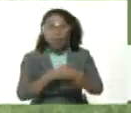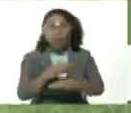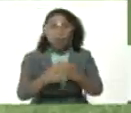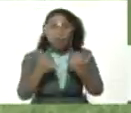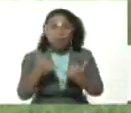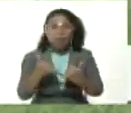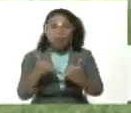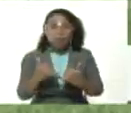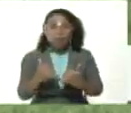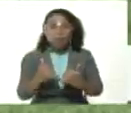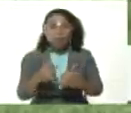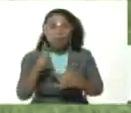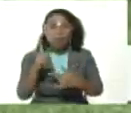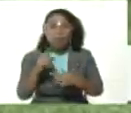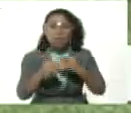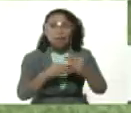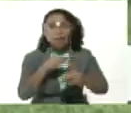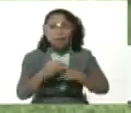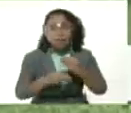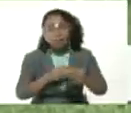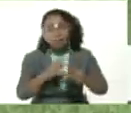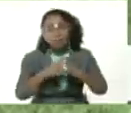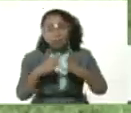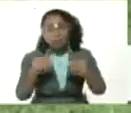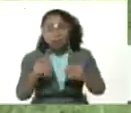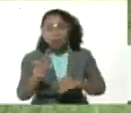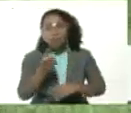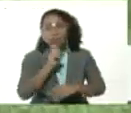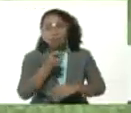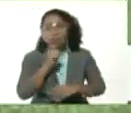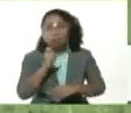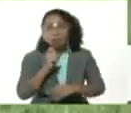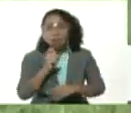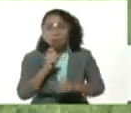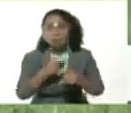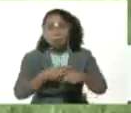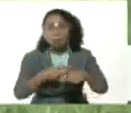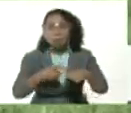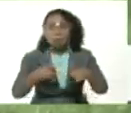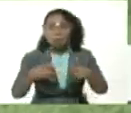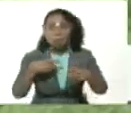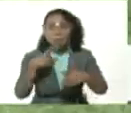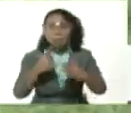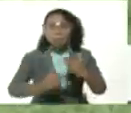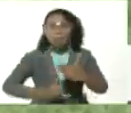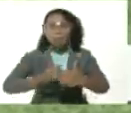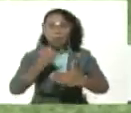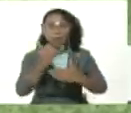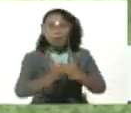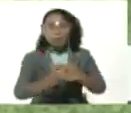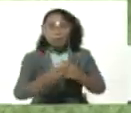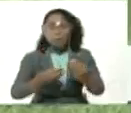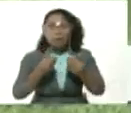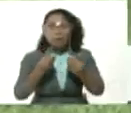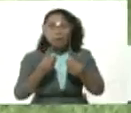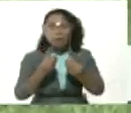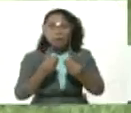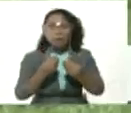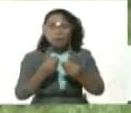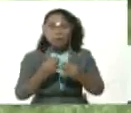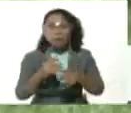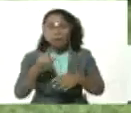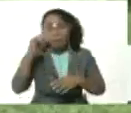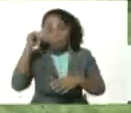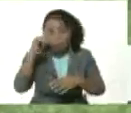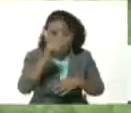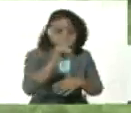se encuentra, a su vez, pese a todas las dificultades, implementando un proyecto para la ceba de toros, con el